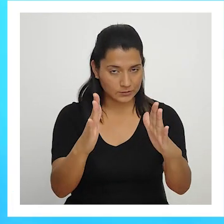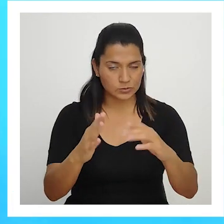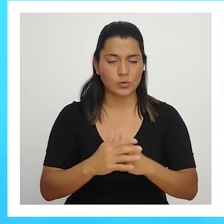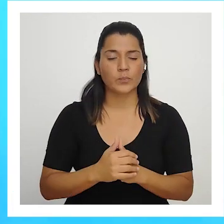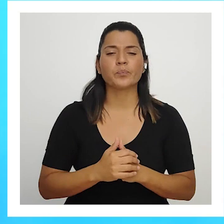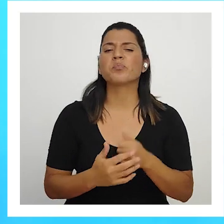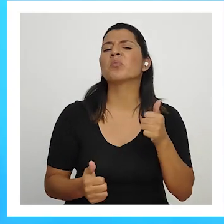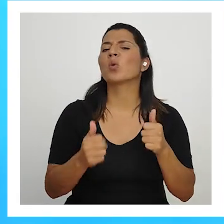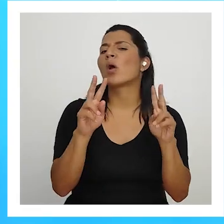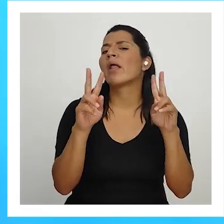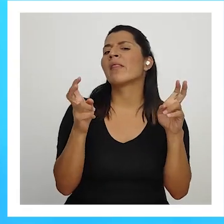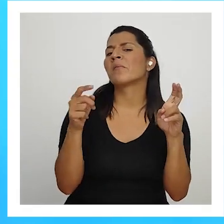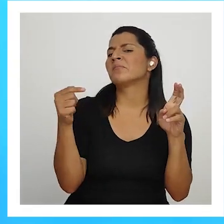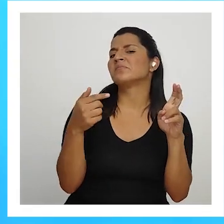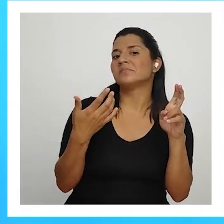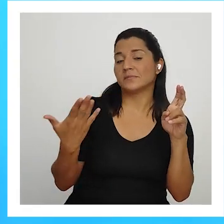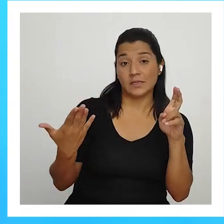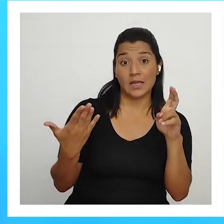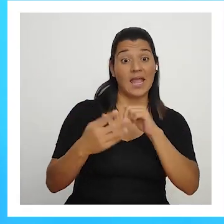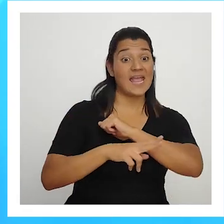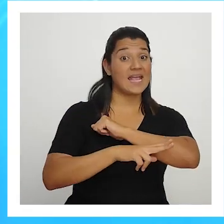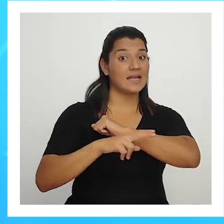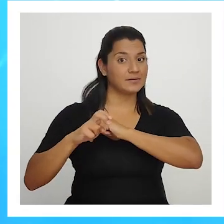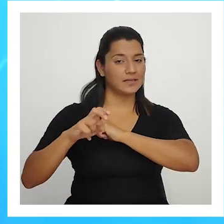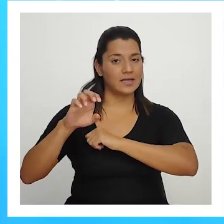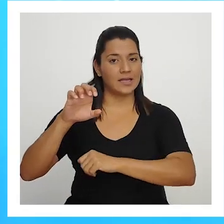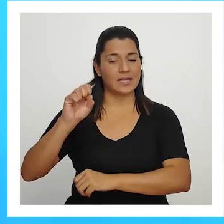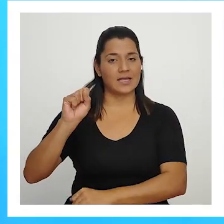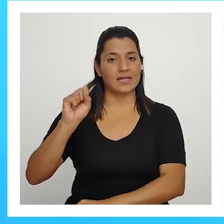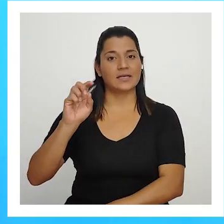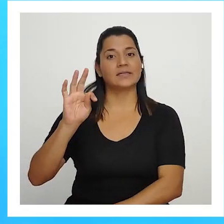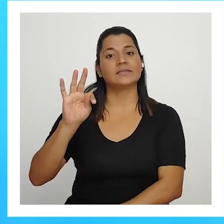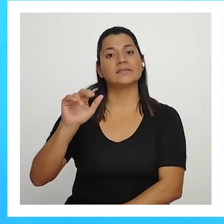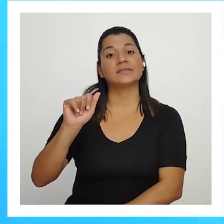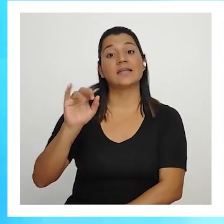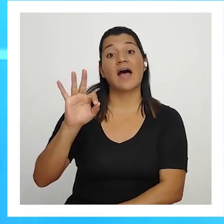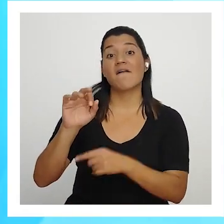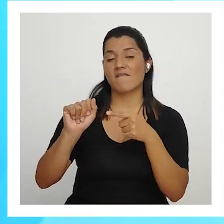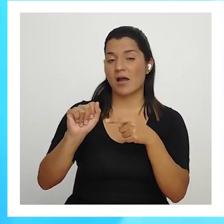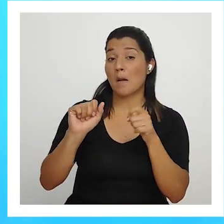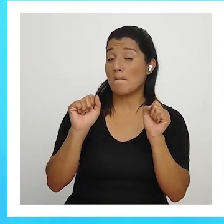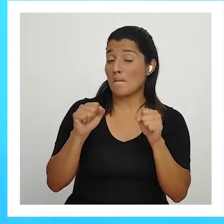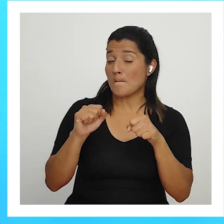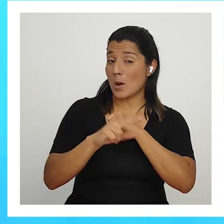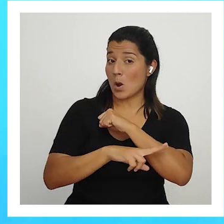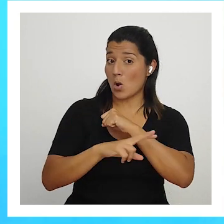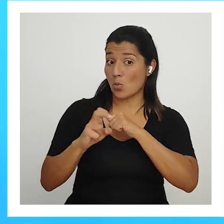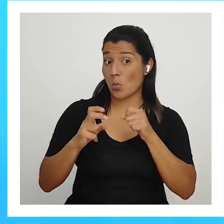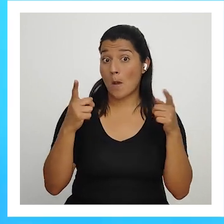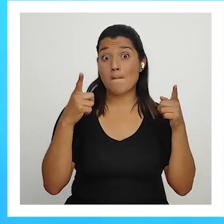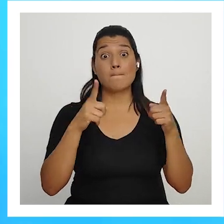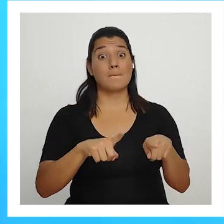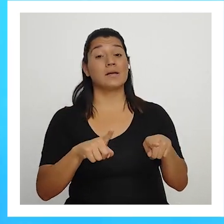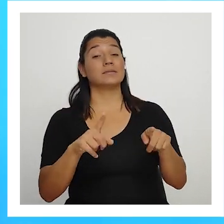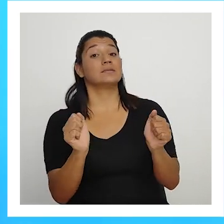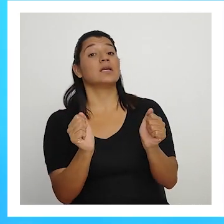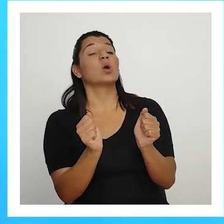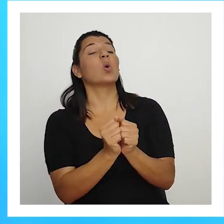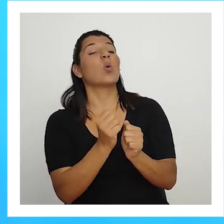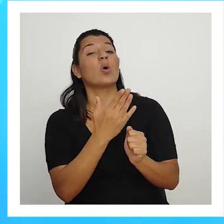es el tema de estafas o posibles estafas que se están cometiendo con supuestas